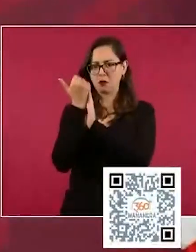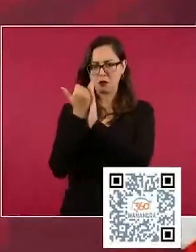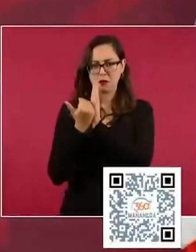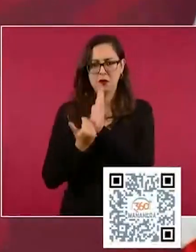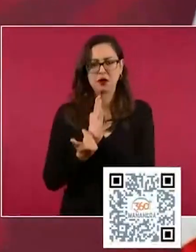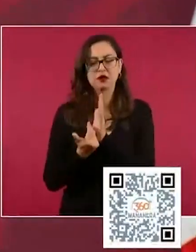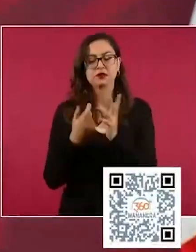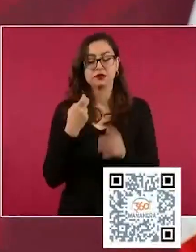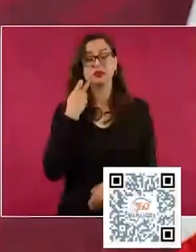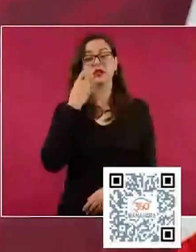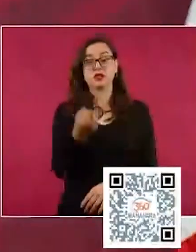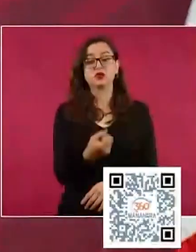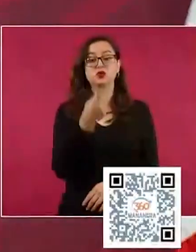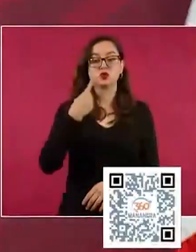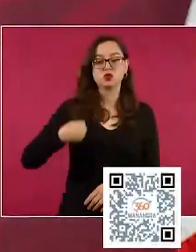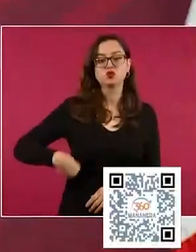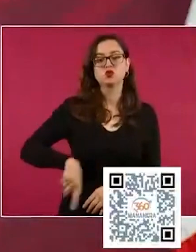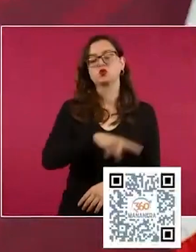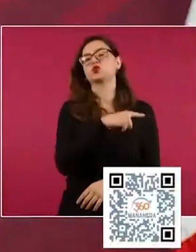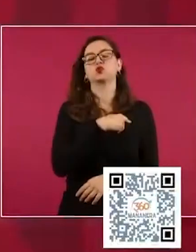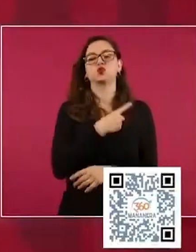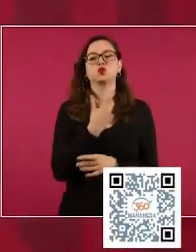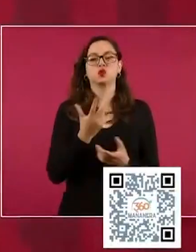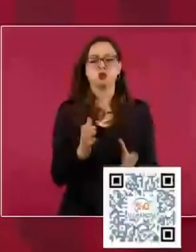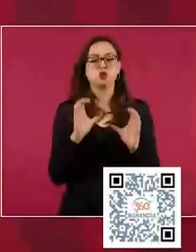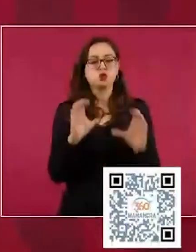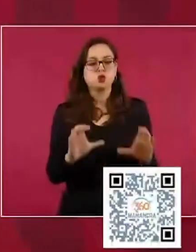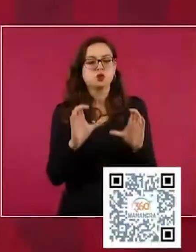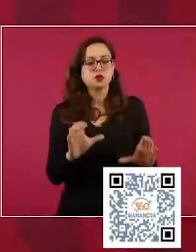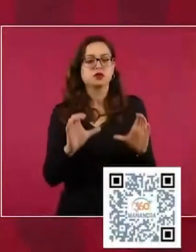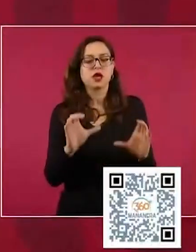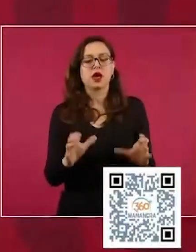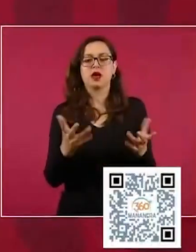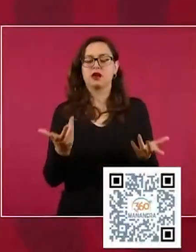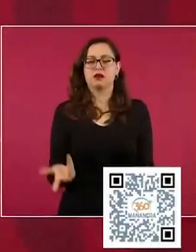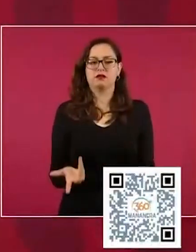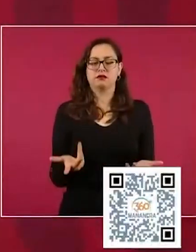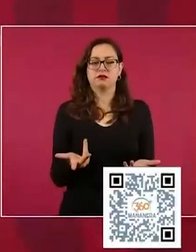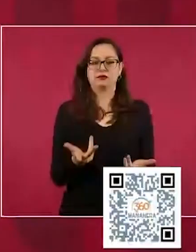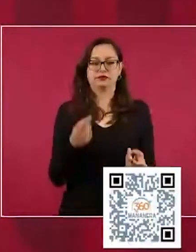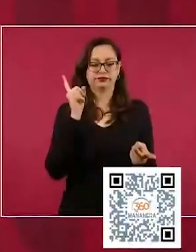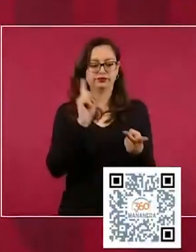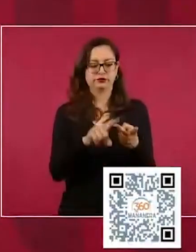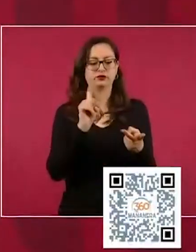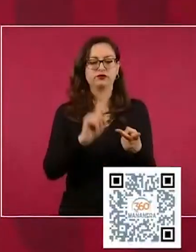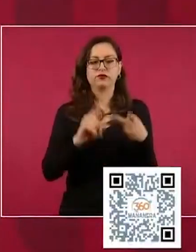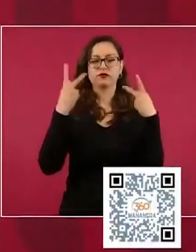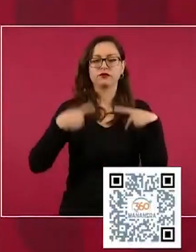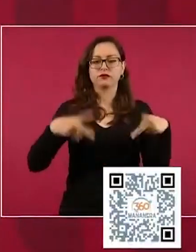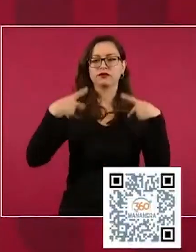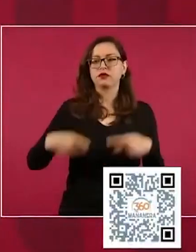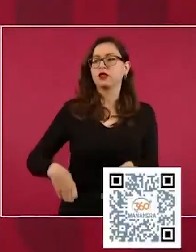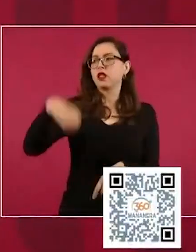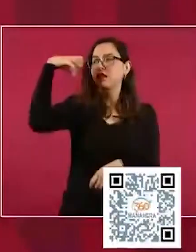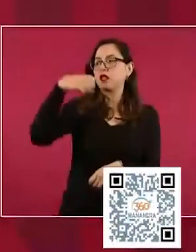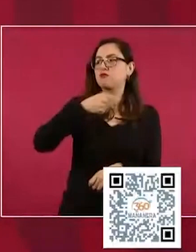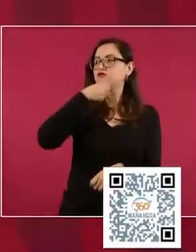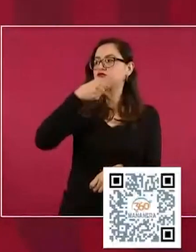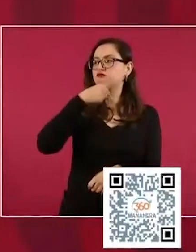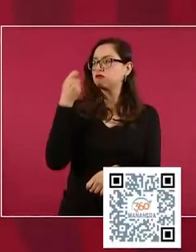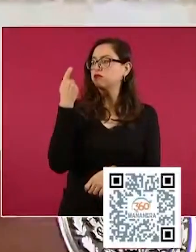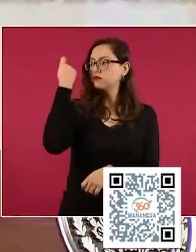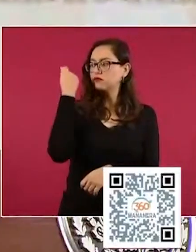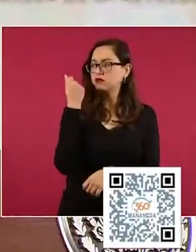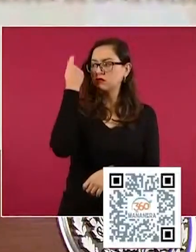a cuidar que siga llegando el apoyo a los adultos mayores que siga llegando el apoyo